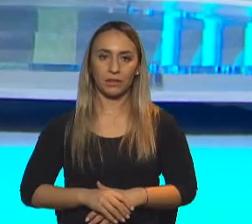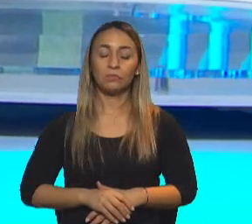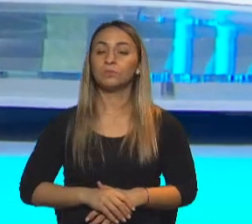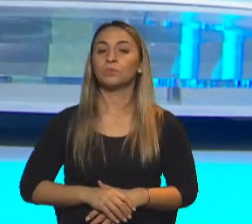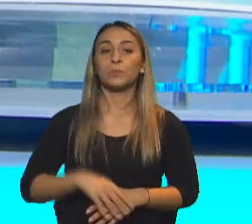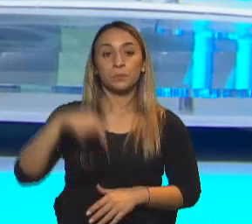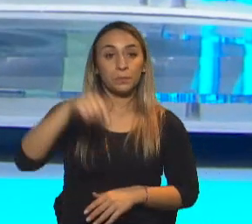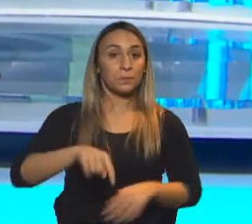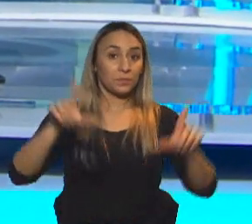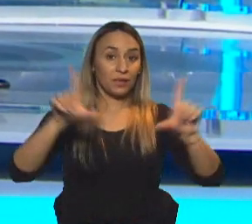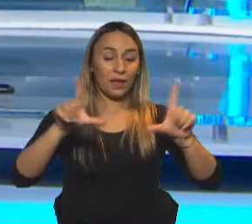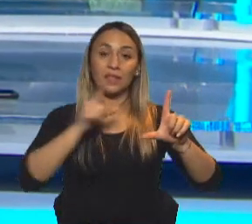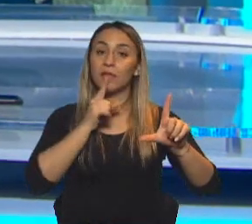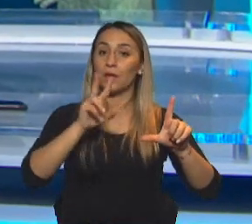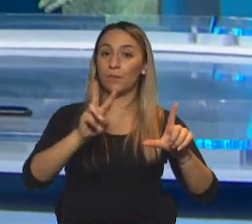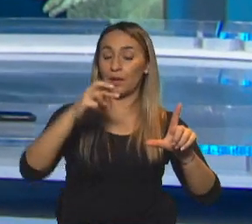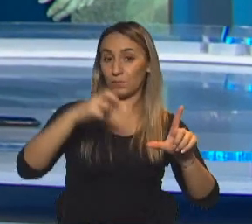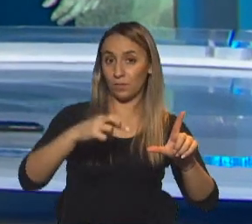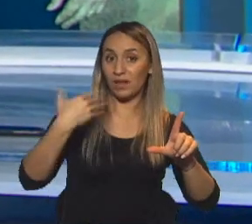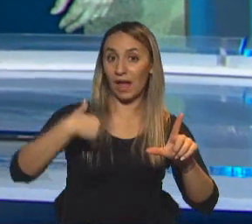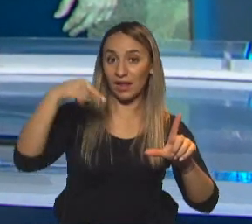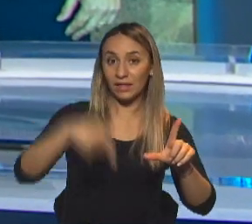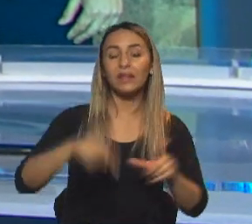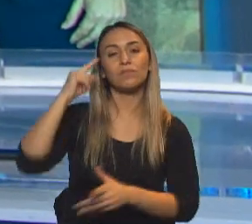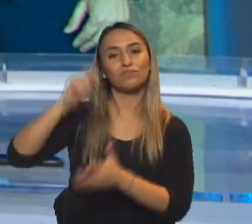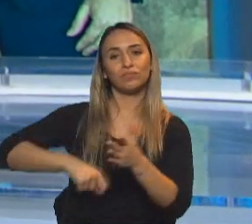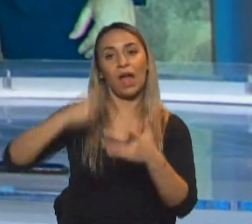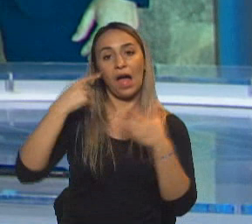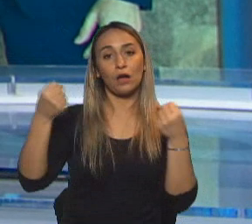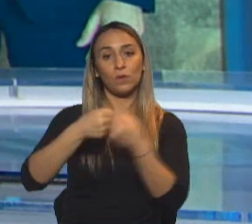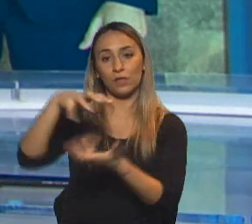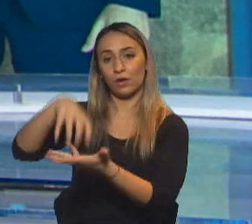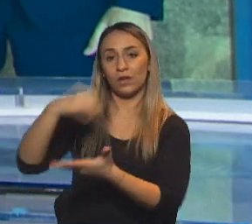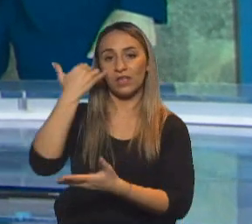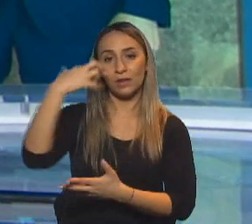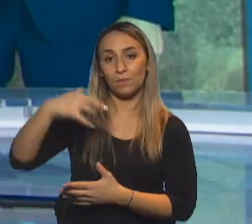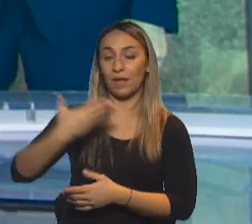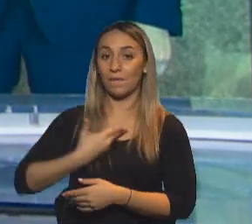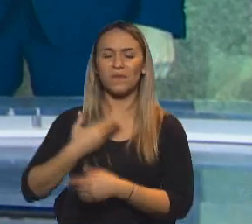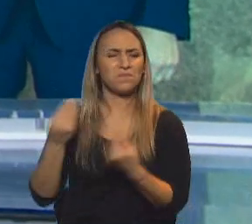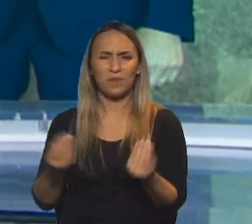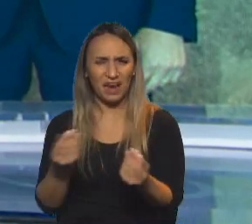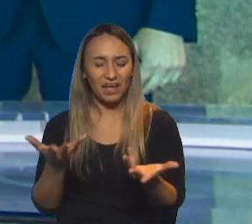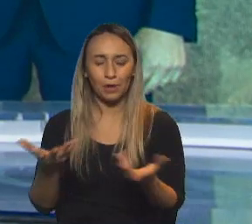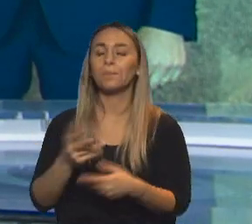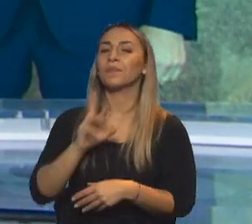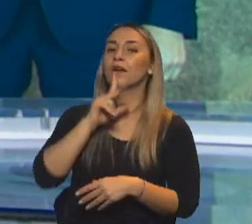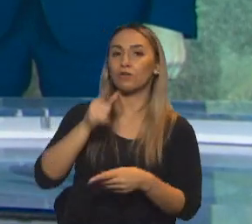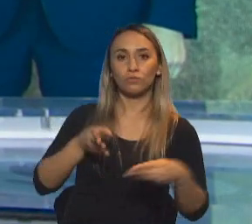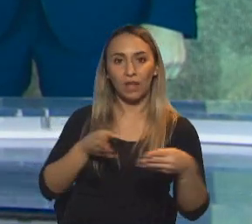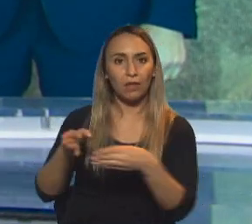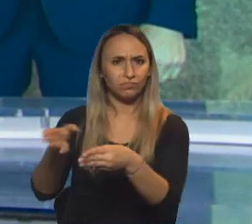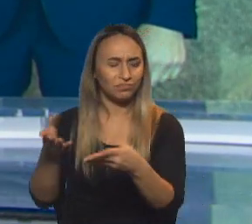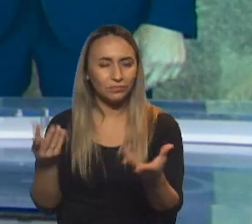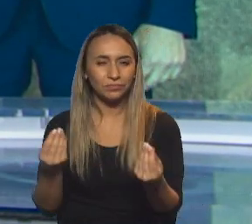Televisión Argentina firmó un acuerdo con YPF para la utilización de YPF Ruta. Esto es para el abastecimiento no